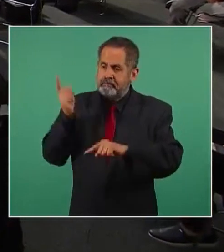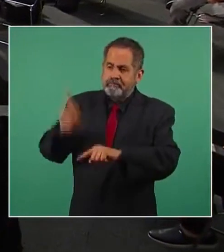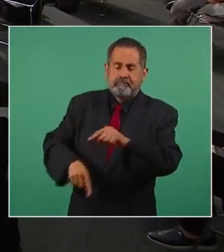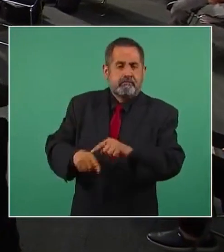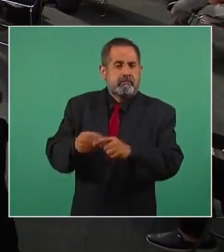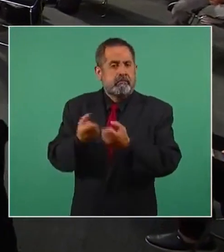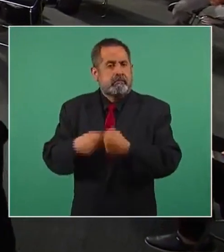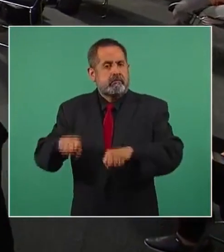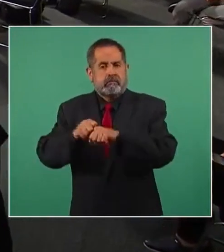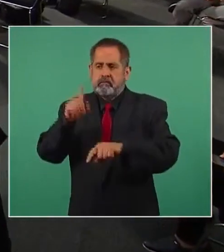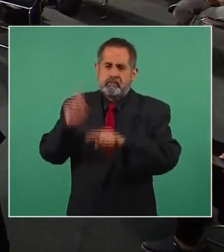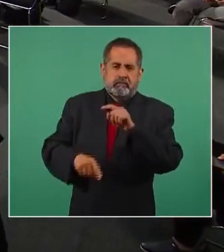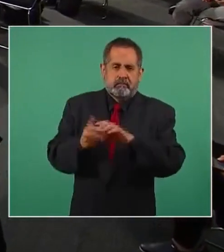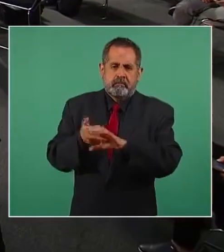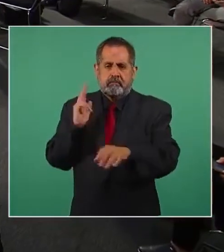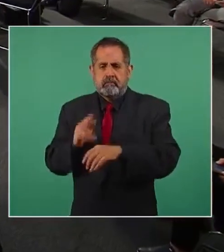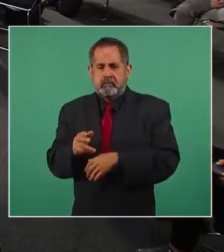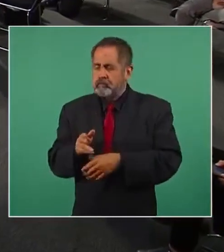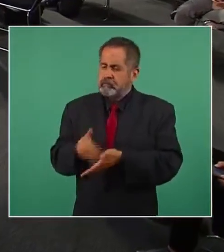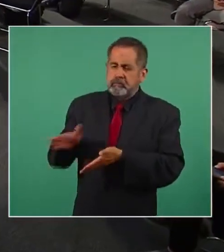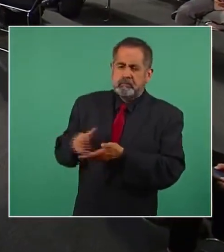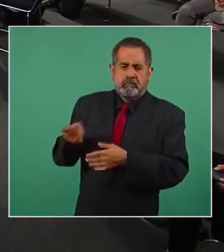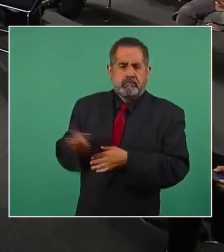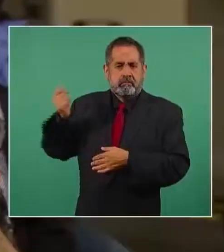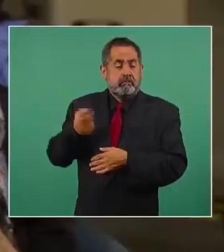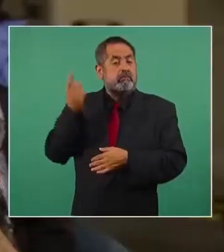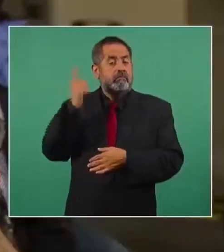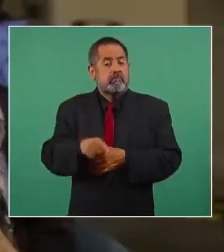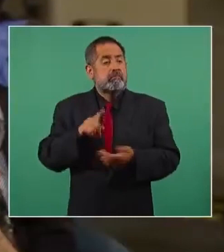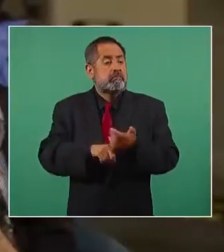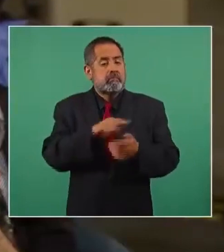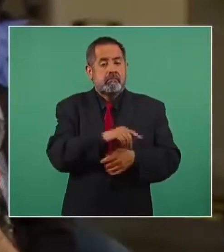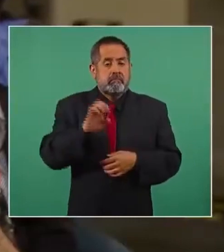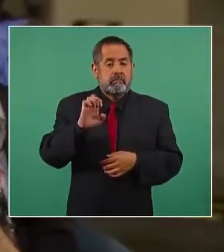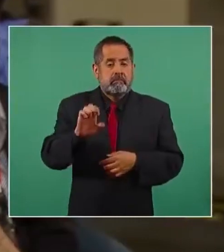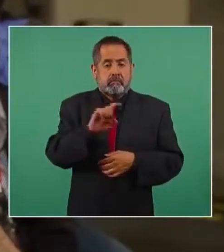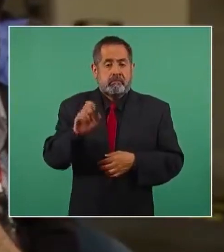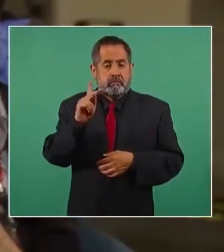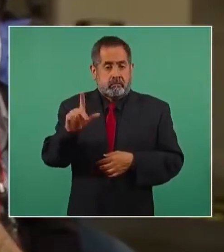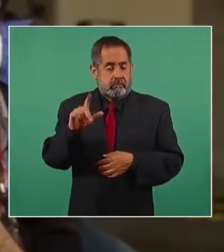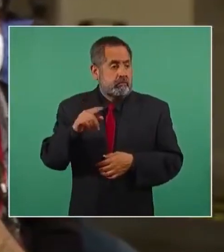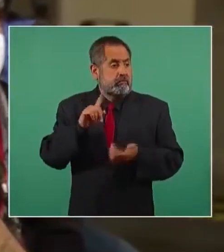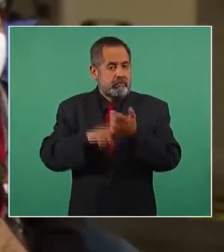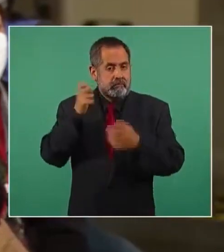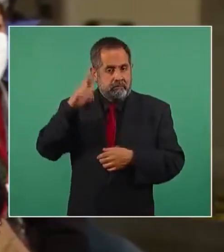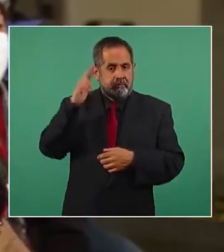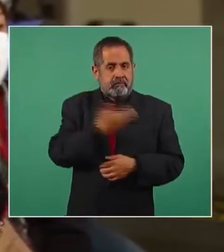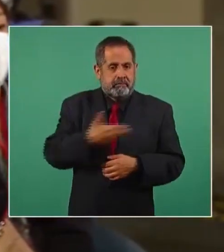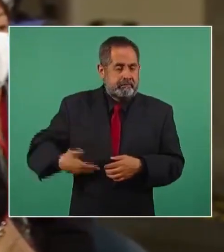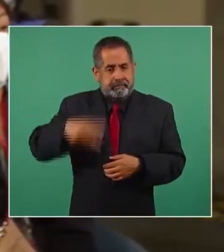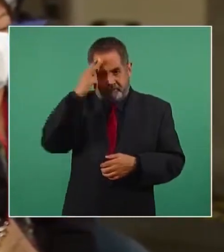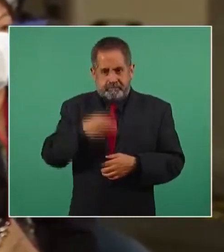seguro, los sacaron por la puerta de atrás. La orden fue por Ernesto Zedillo Ponce de León, que estaba en ese entonces de presidente